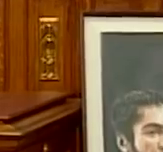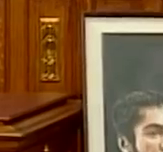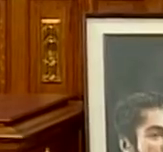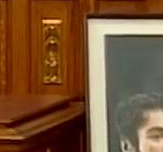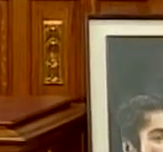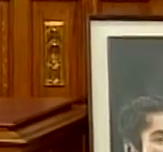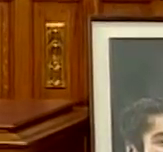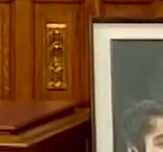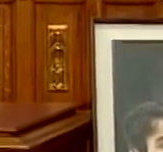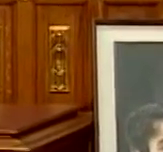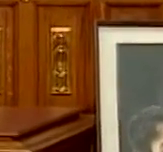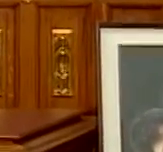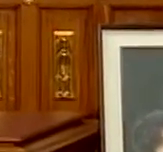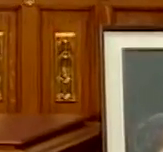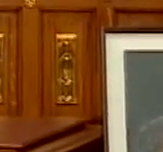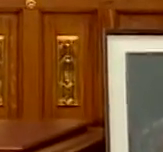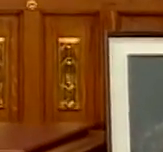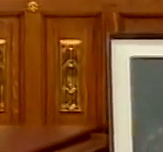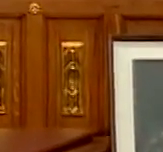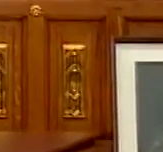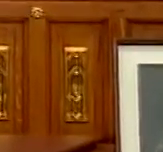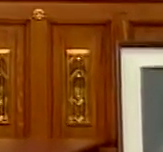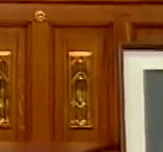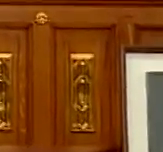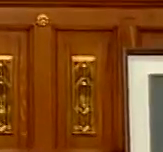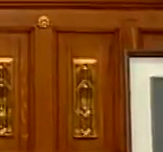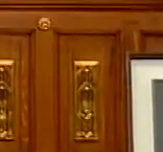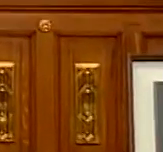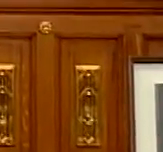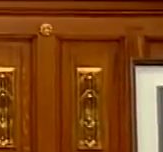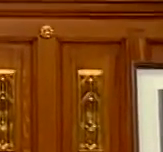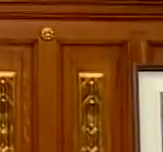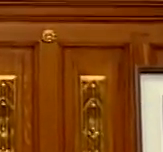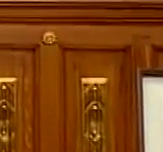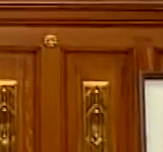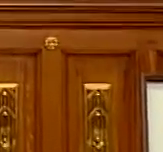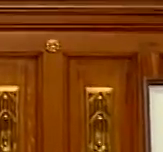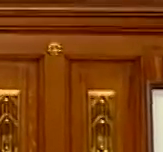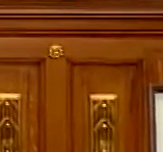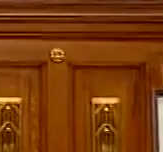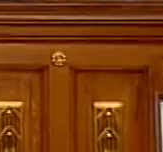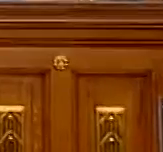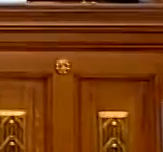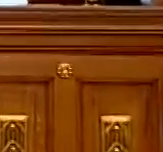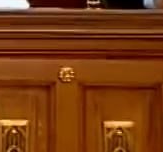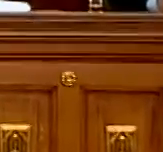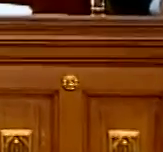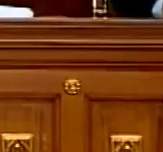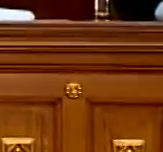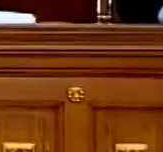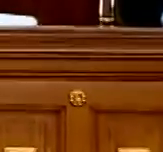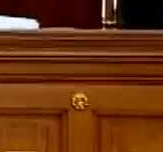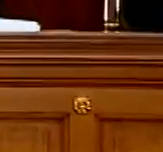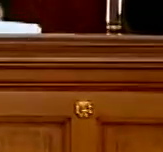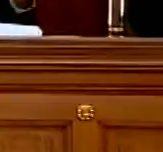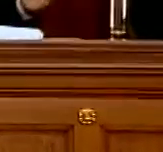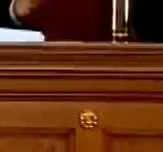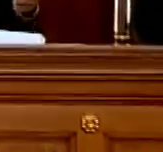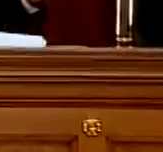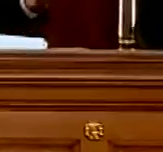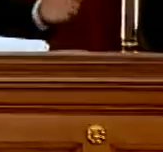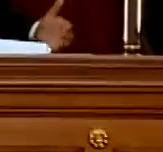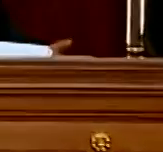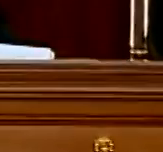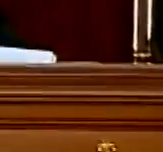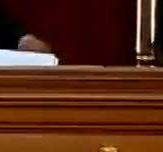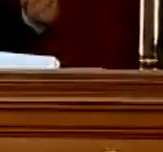a este cargo, hacerlo en el tiempo adecuado, rápidamente, porque como el tiempo apremia, pues hay que